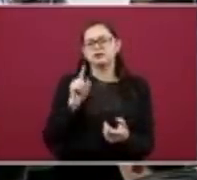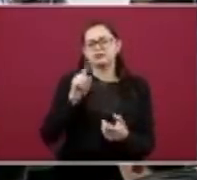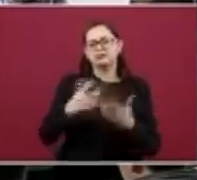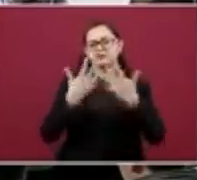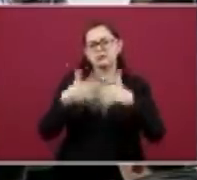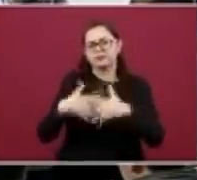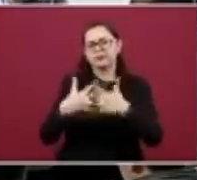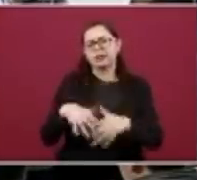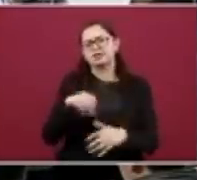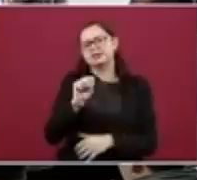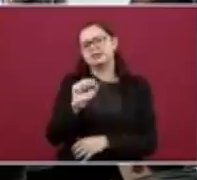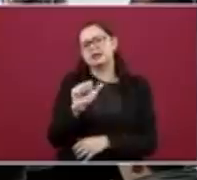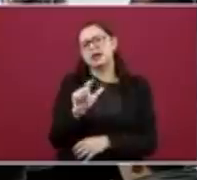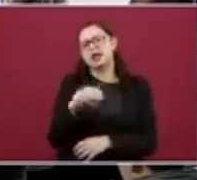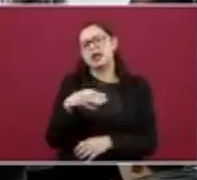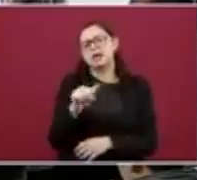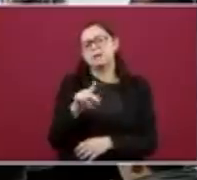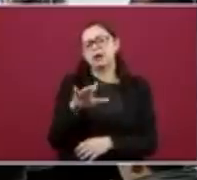de Salamanca,